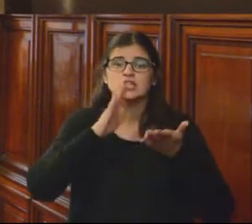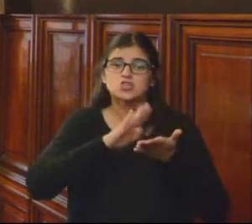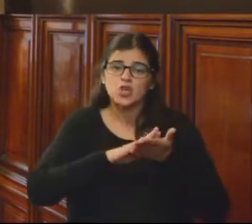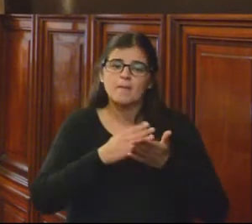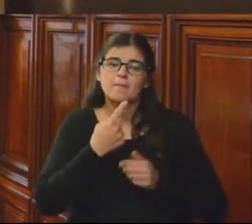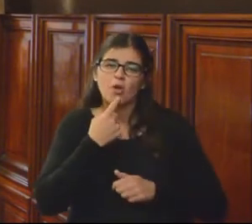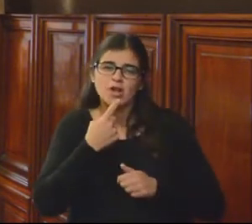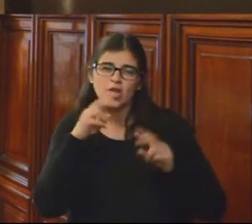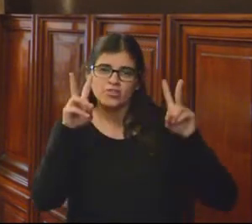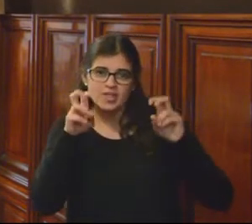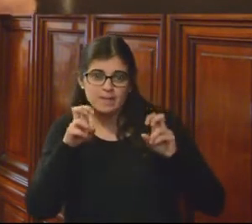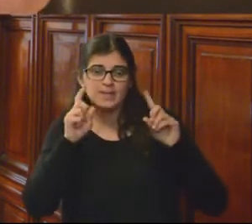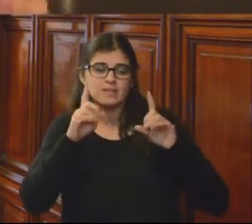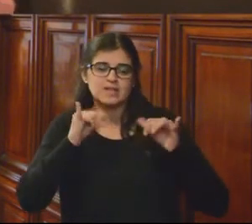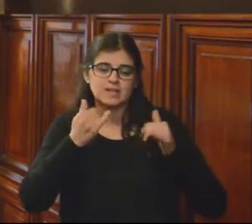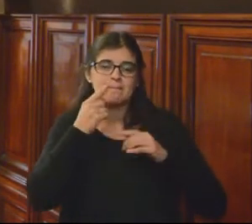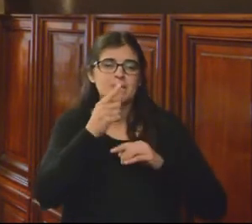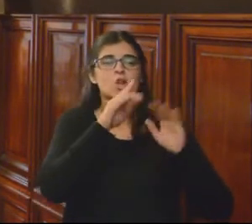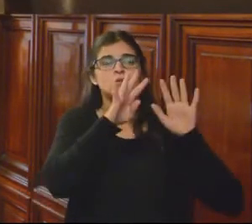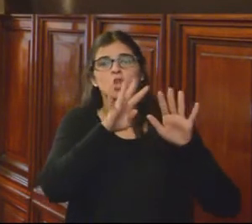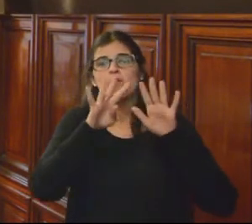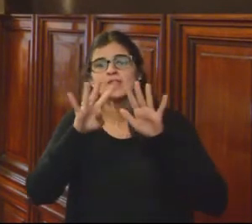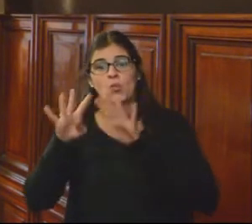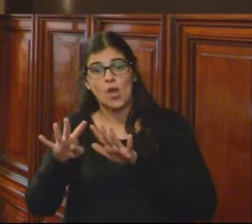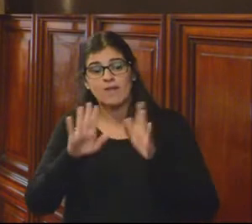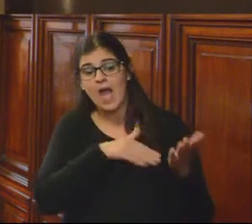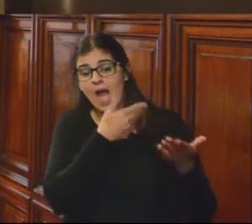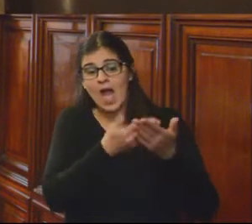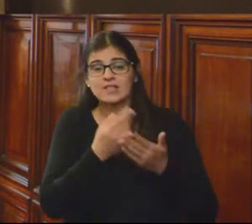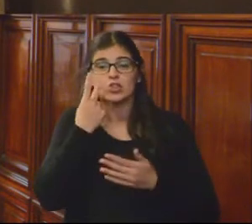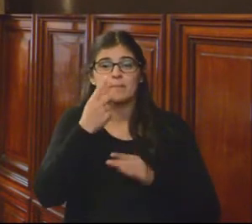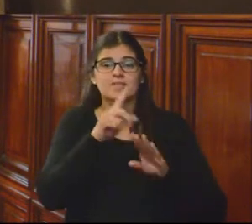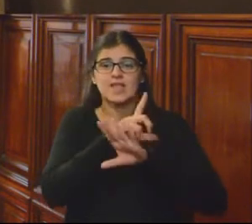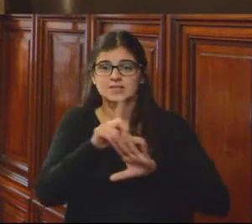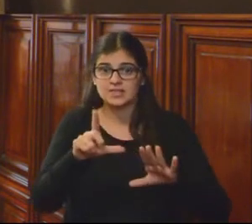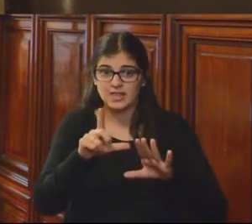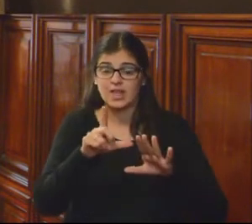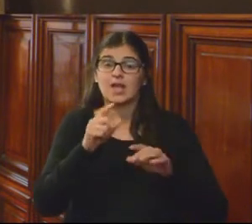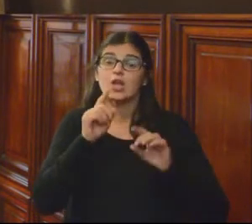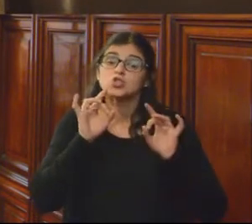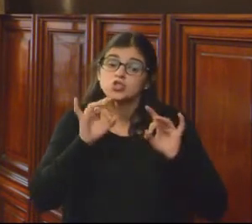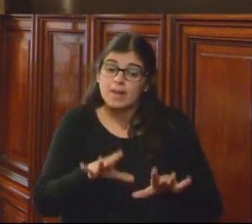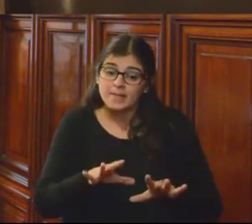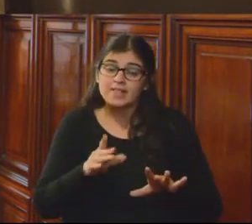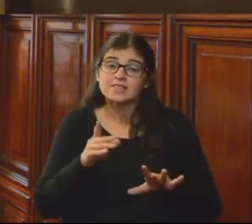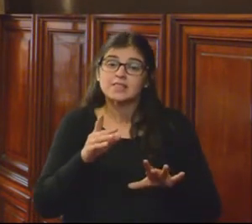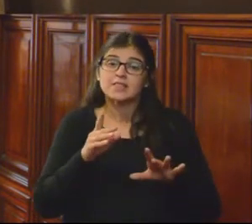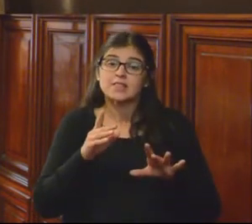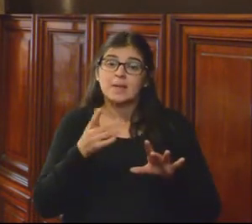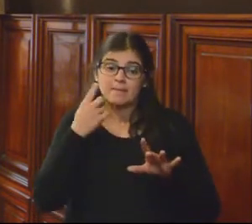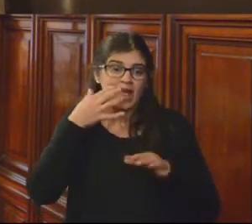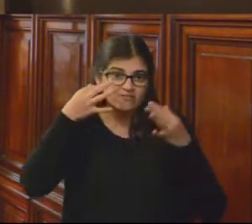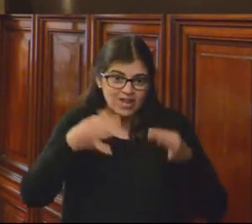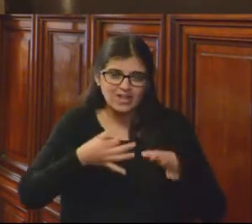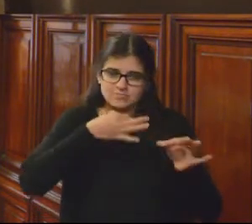motivos políticos que han ocurrido entre 1999 hasta el año 2017. No solamente para establecer la